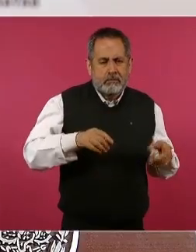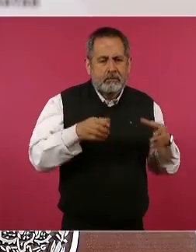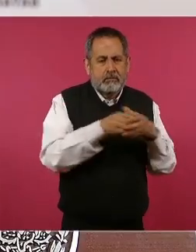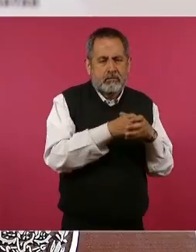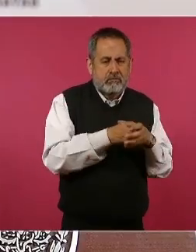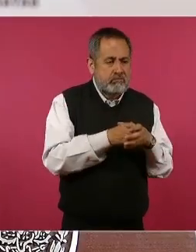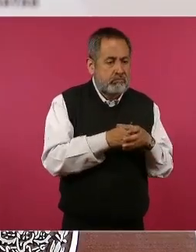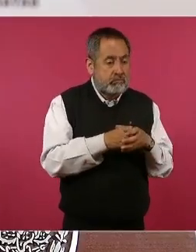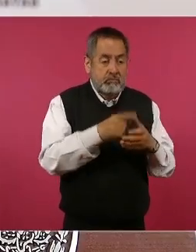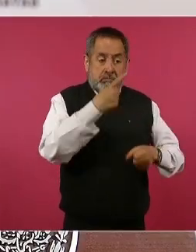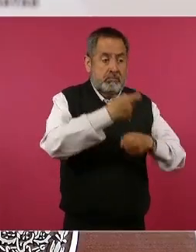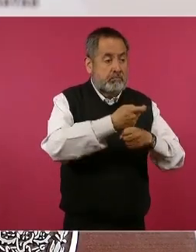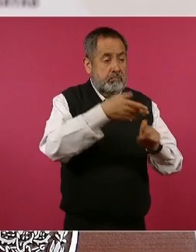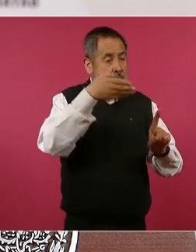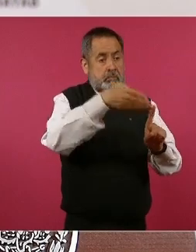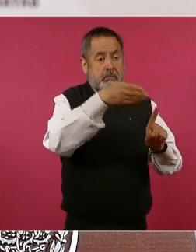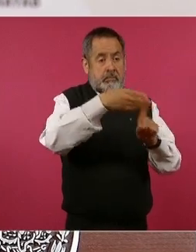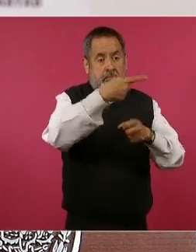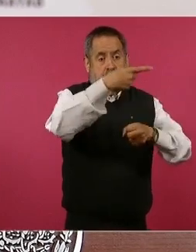agentes preponderantes,